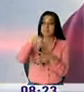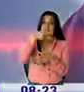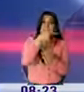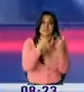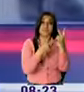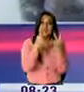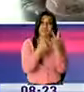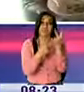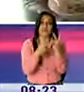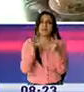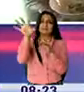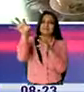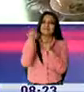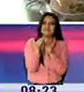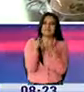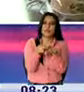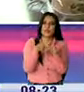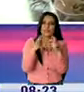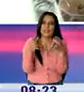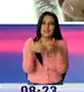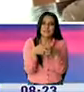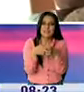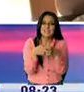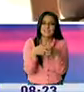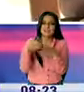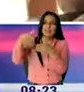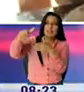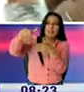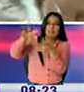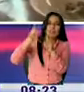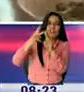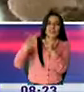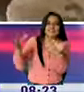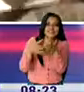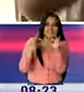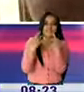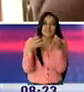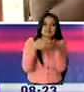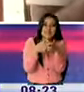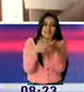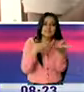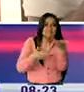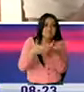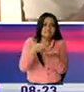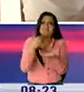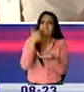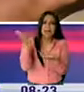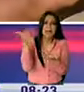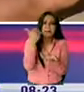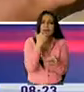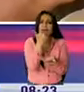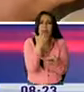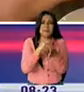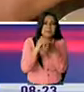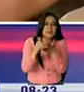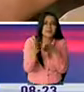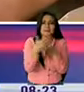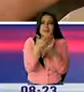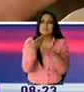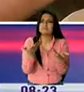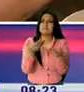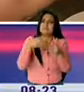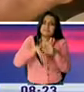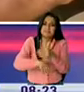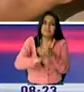como parte de afuera, sino como miembro de nuestra familia, entonces buscamos la opción a darle ubicación en